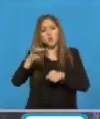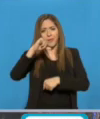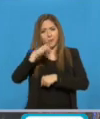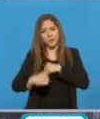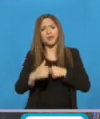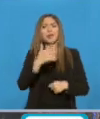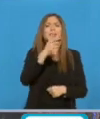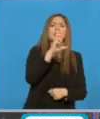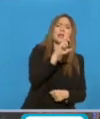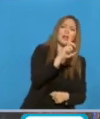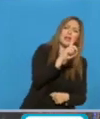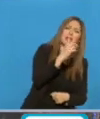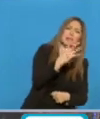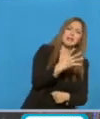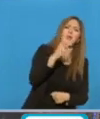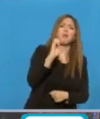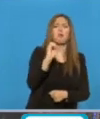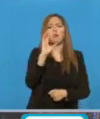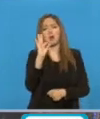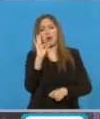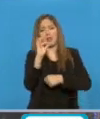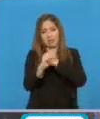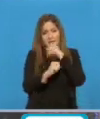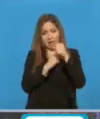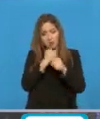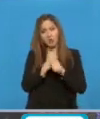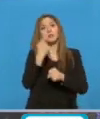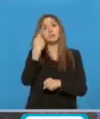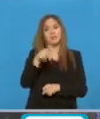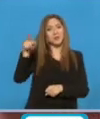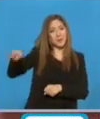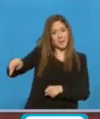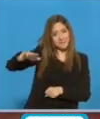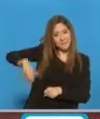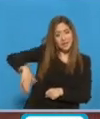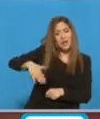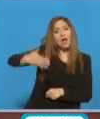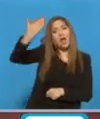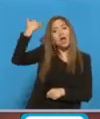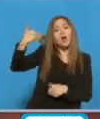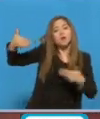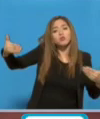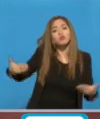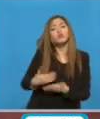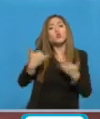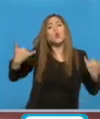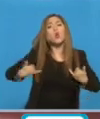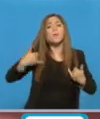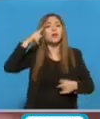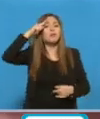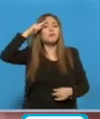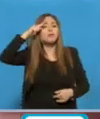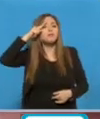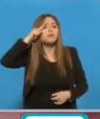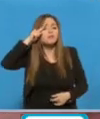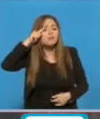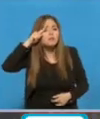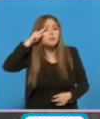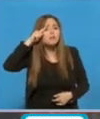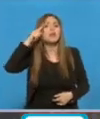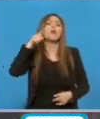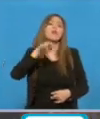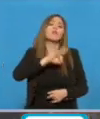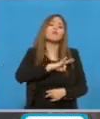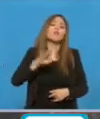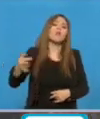años. Sin embargo, hay gente que, como lo mencionaron muy Si bien, lo tienen desde jóvenes sí. ya tienen ese problema de la Se ceja lo muy pueden